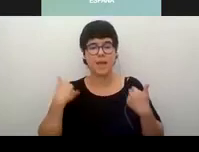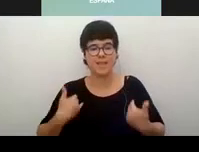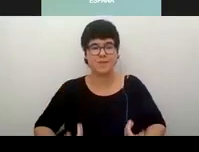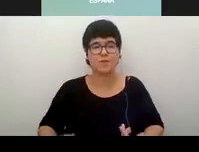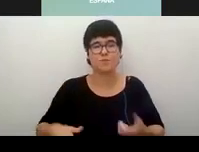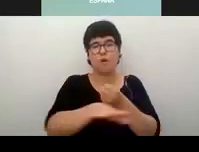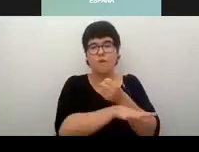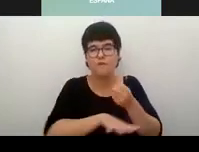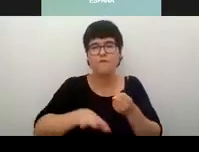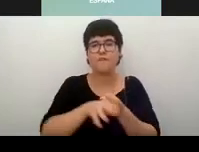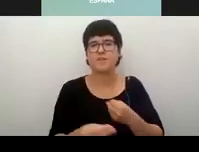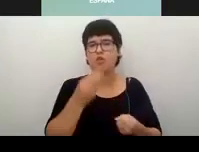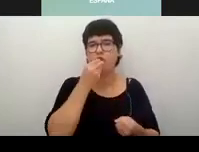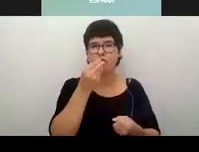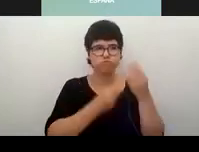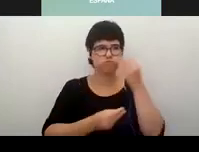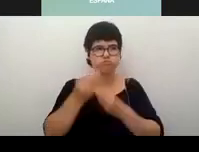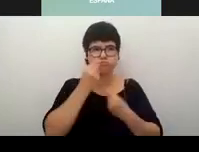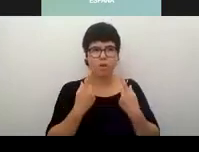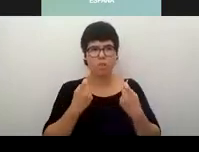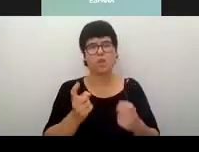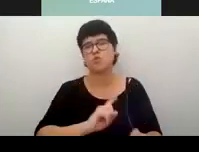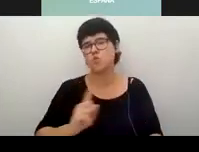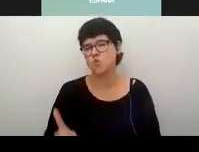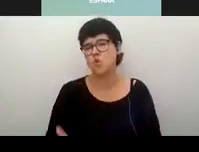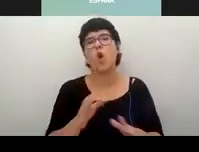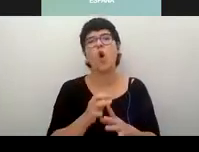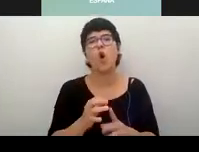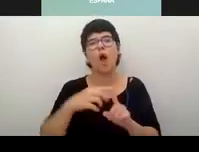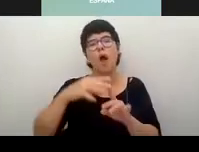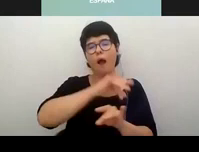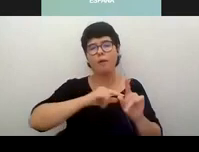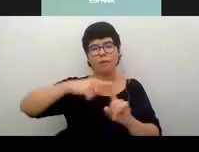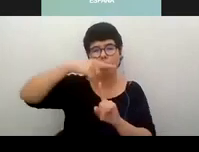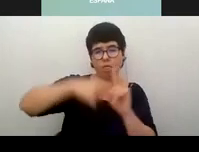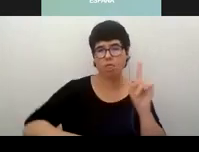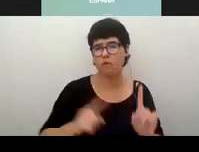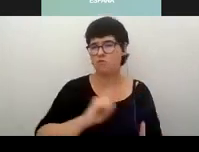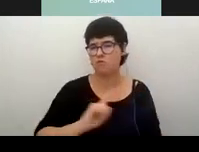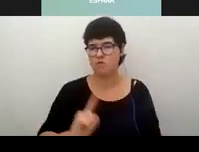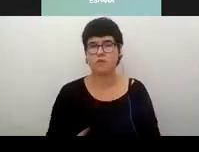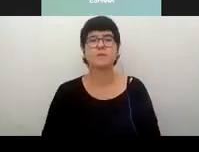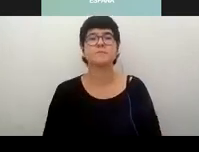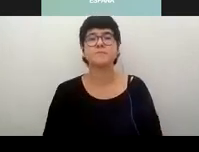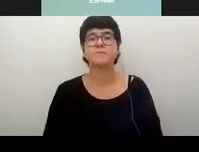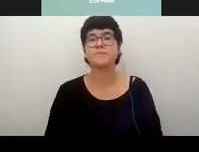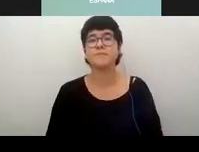apetito y también el riesgo de bajada de azúcar por exceso de consumo. Y la inulina,